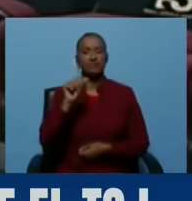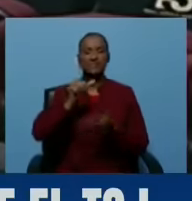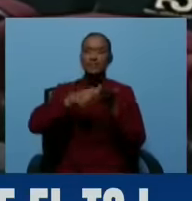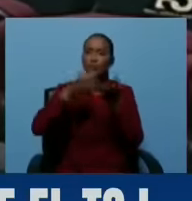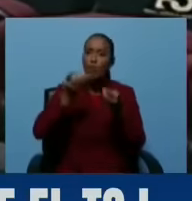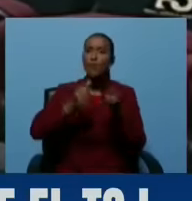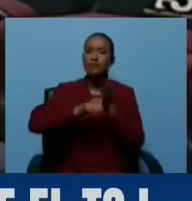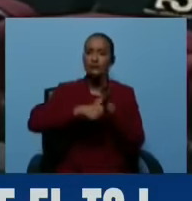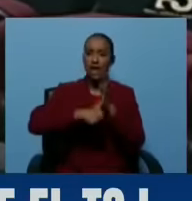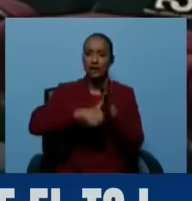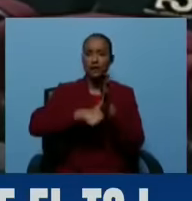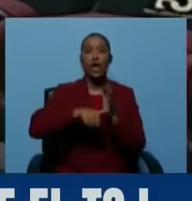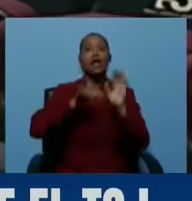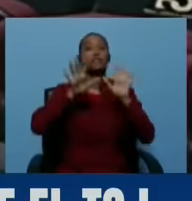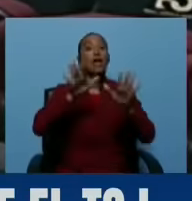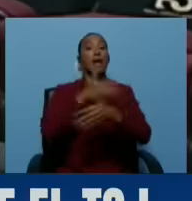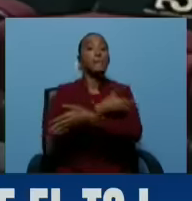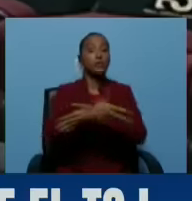identidad número